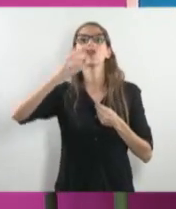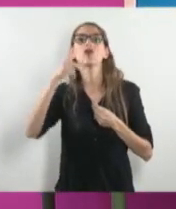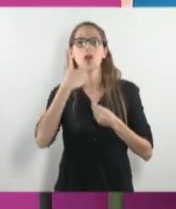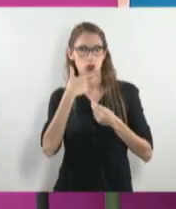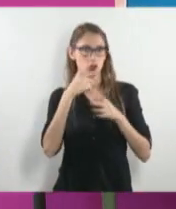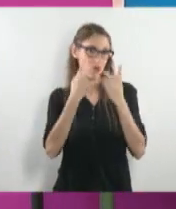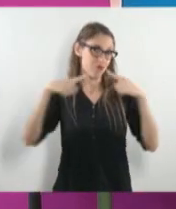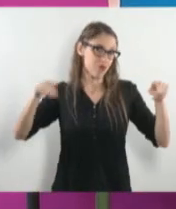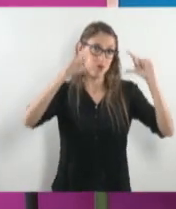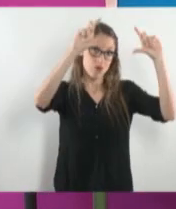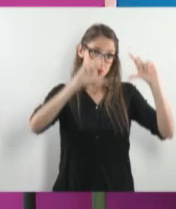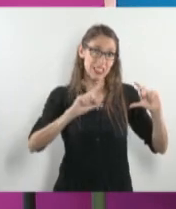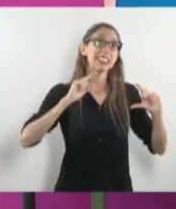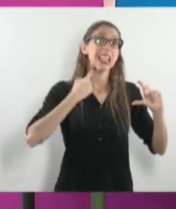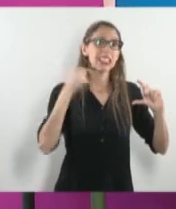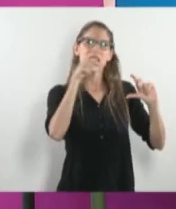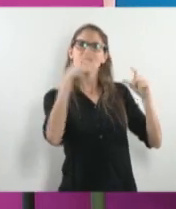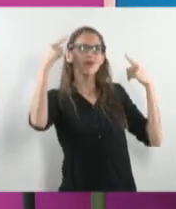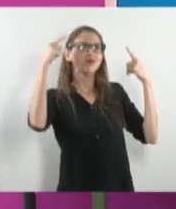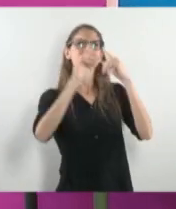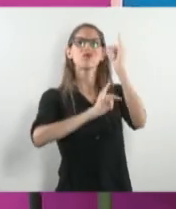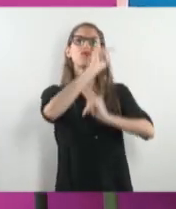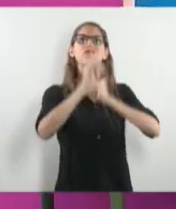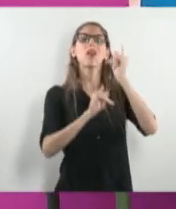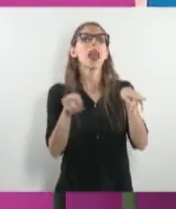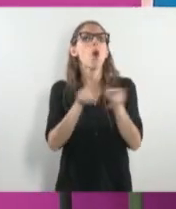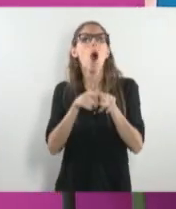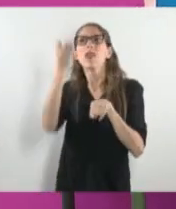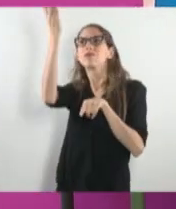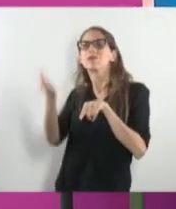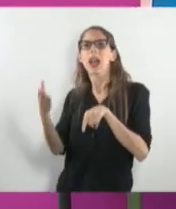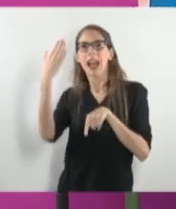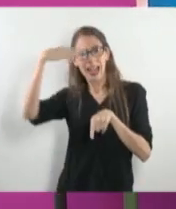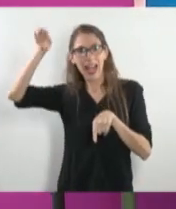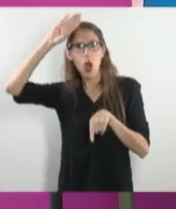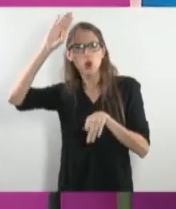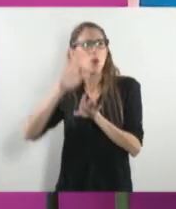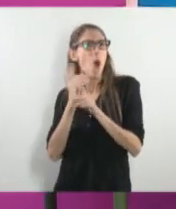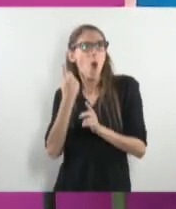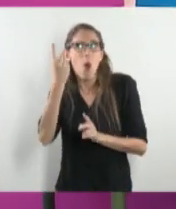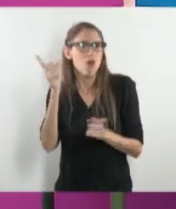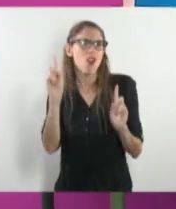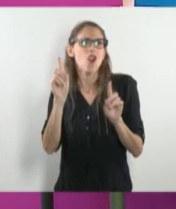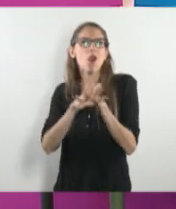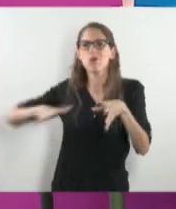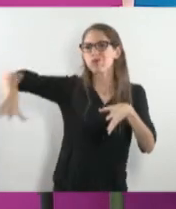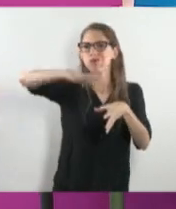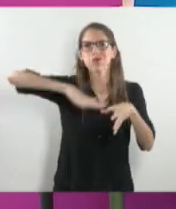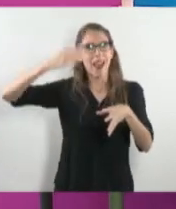gaucho. Pero no solamente de un gaucho, sino de todos. Hay un uso de la voz